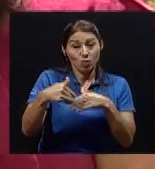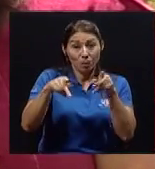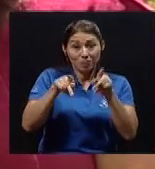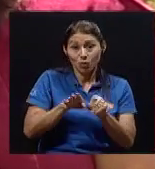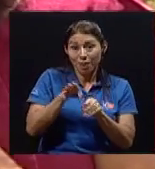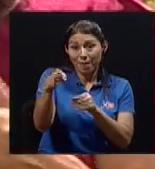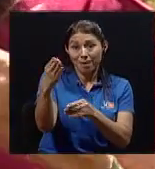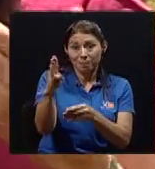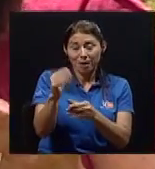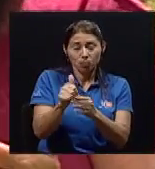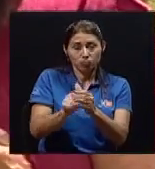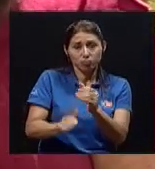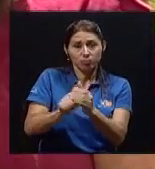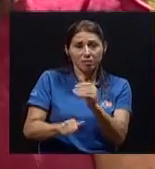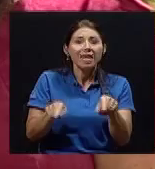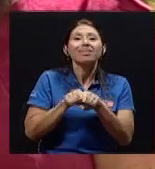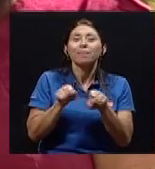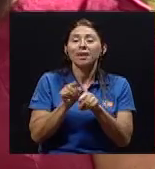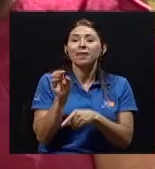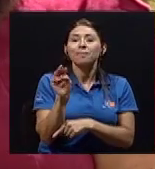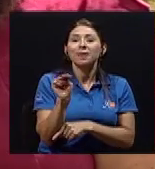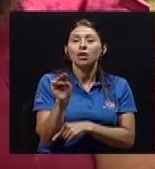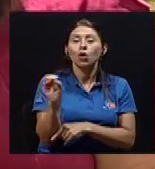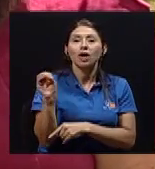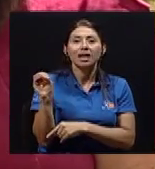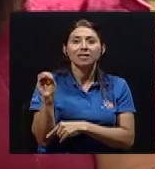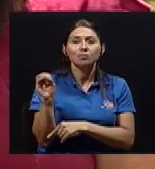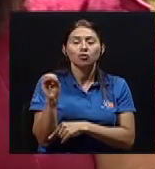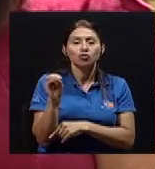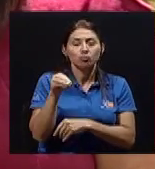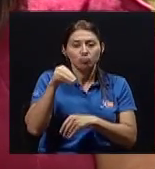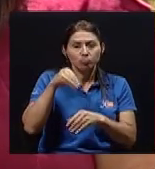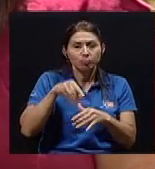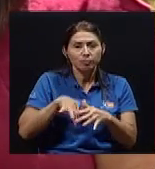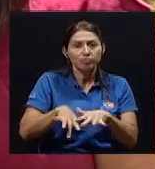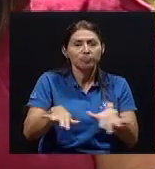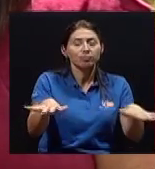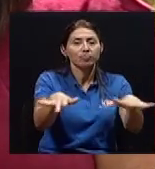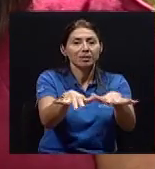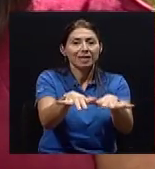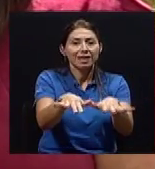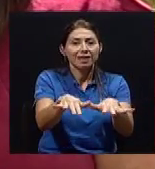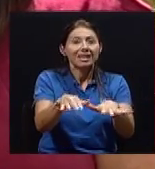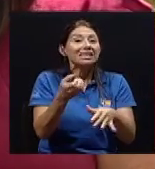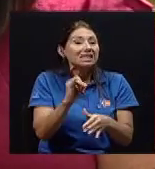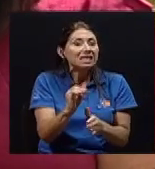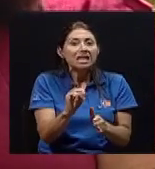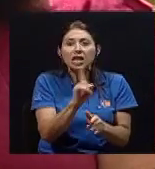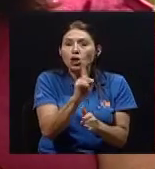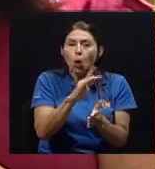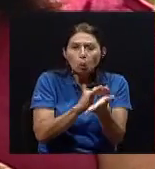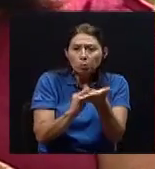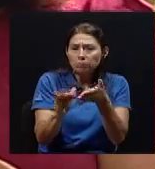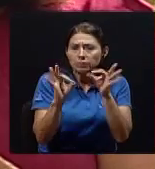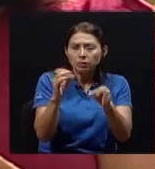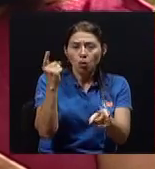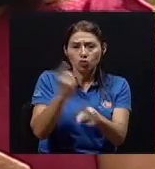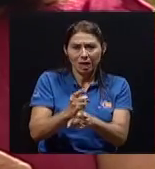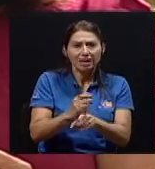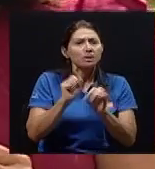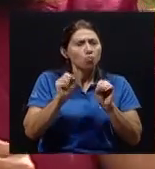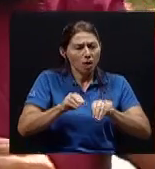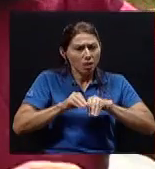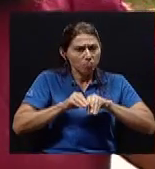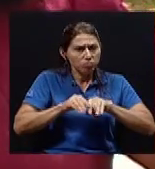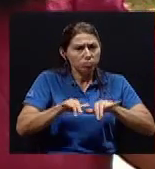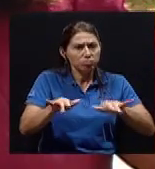liberar estos microorganismos que fácilmente pueden llegar al ambiente si no se tienen las medidas correctas. Y entonces, a